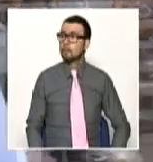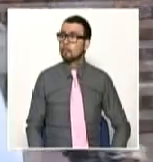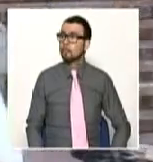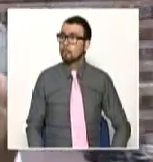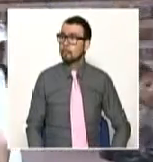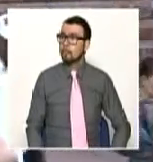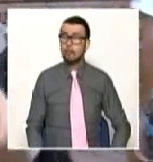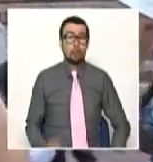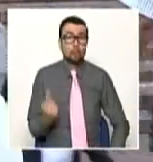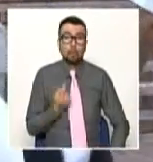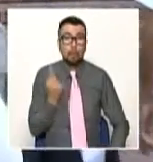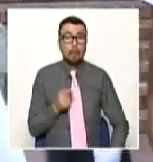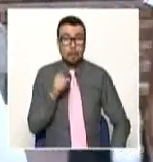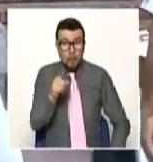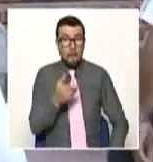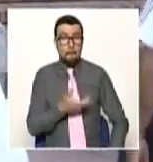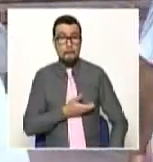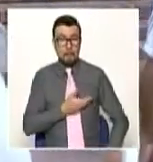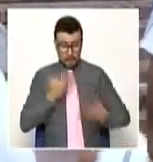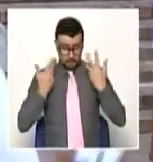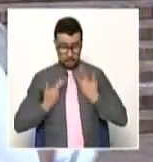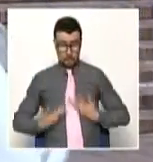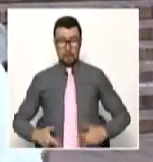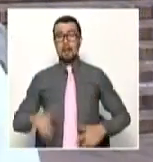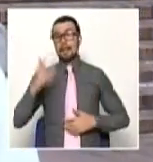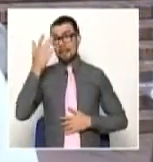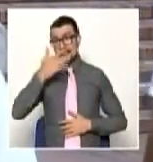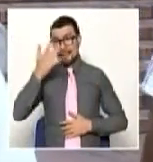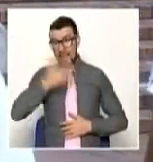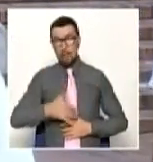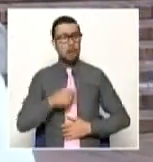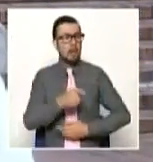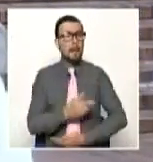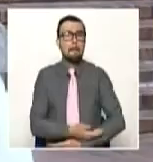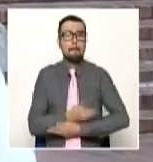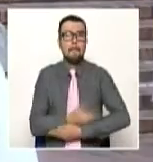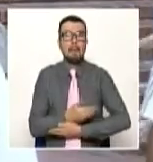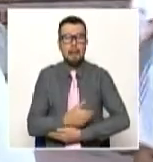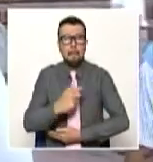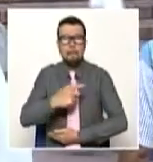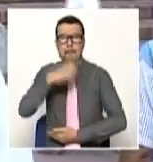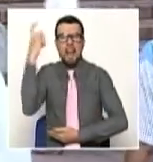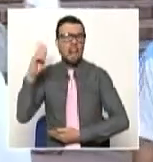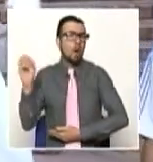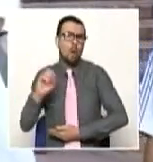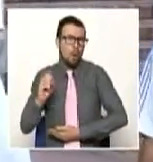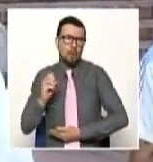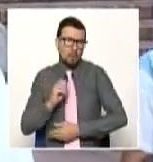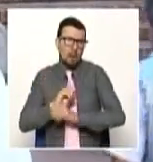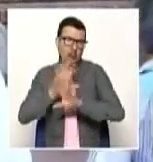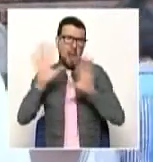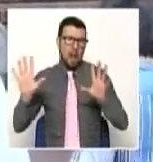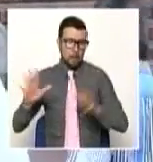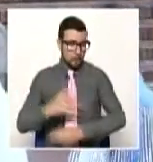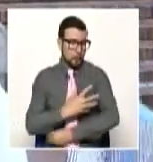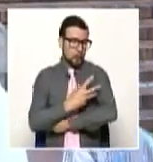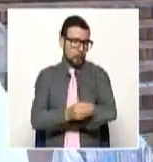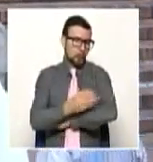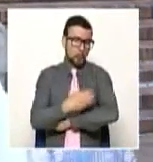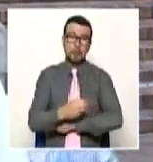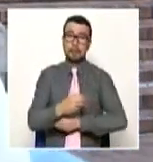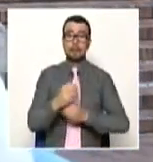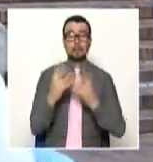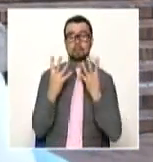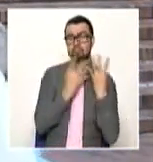Solo debes ir tu mamita vestida de negro, el bebé de ropa blanca o clara, y participarás de una hermosa coreografía